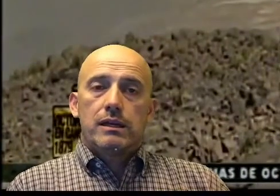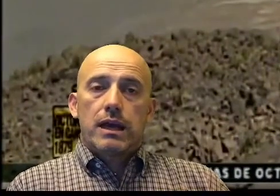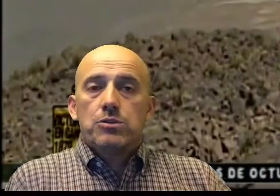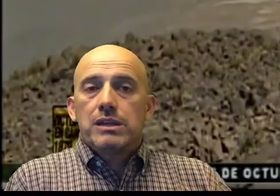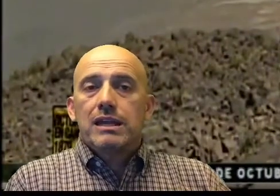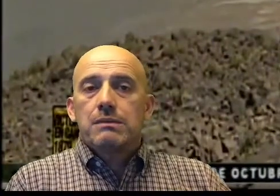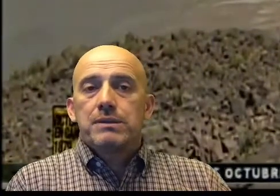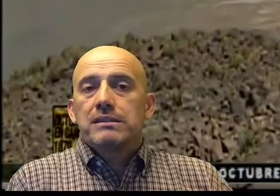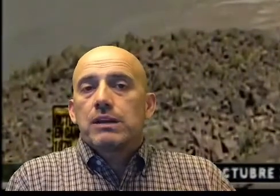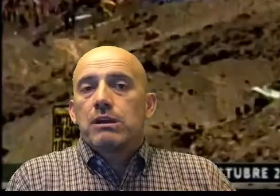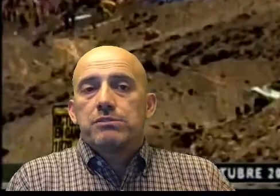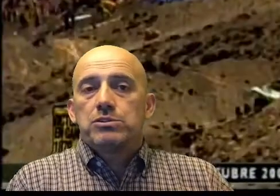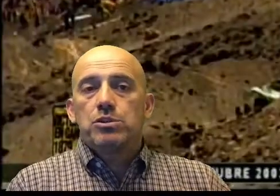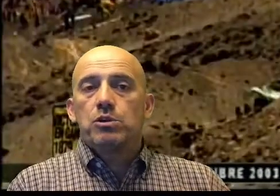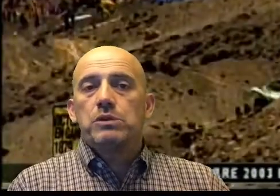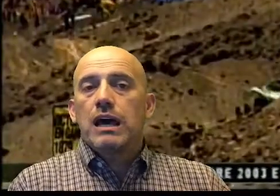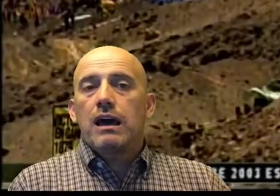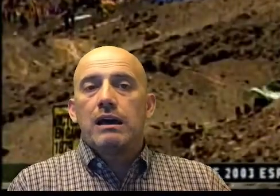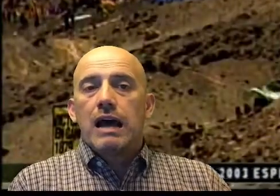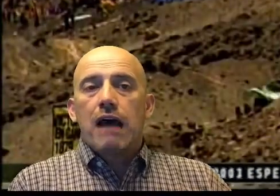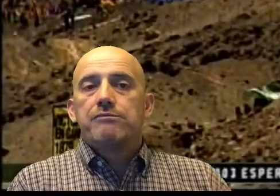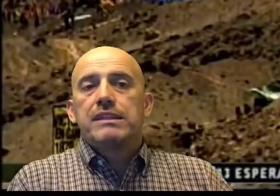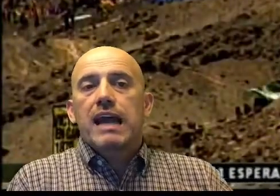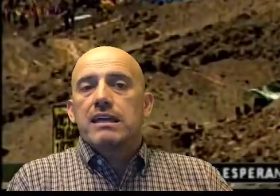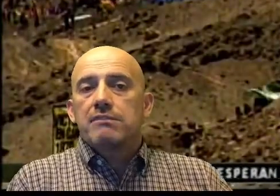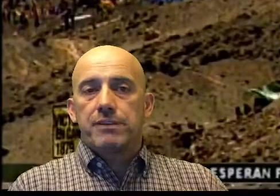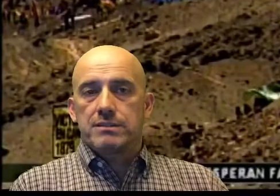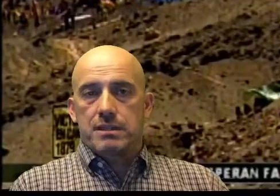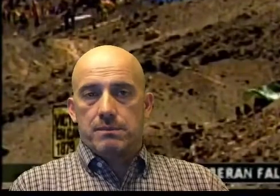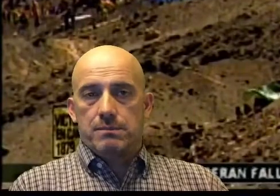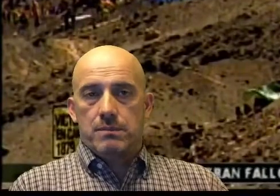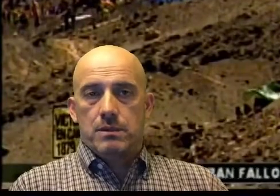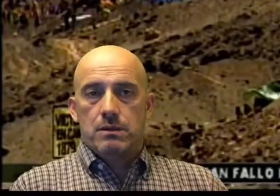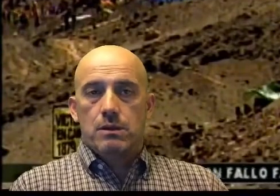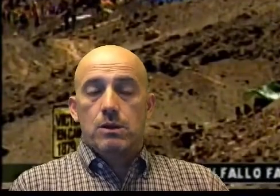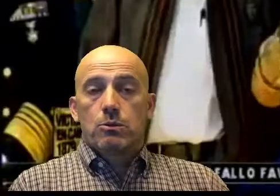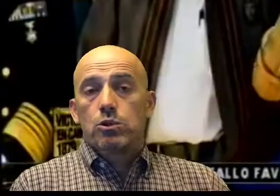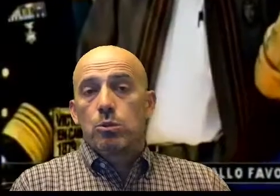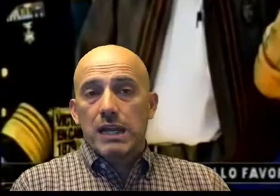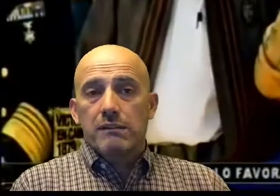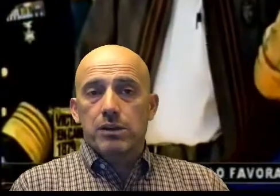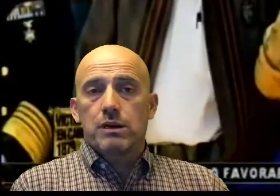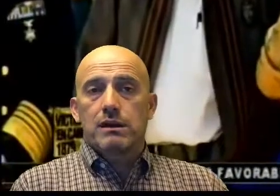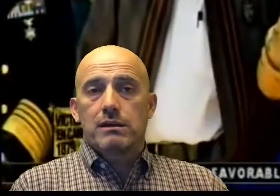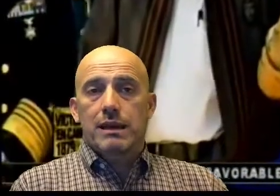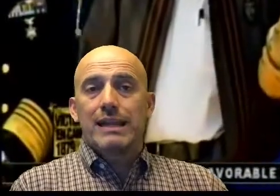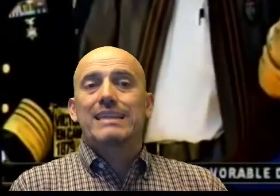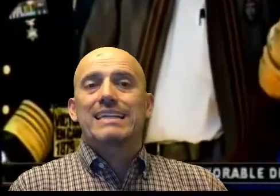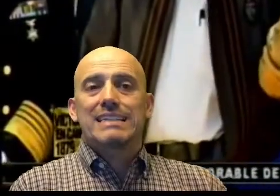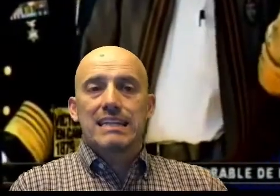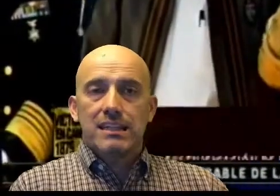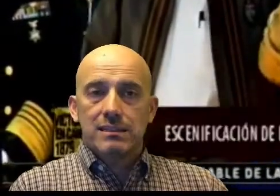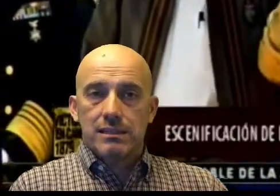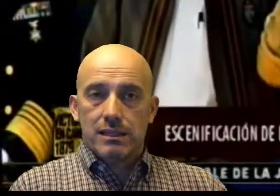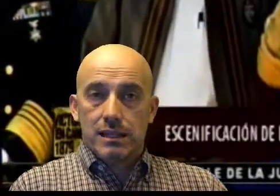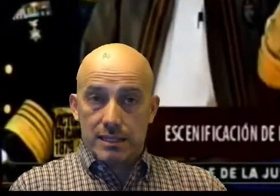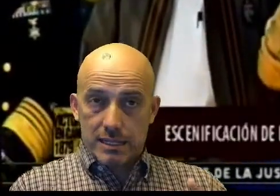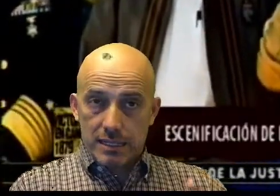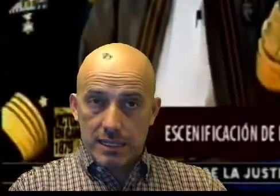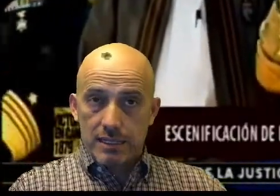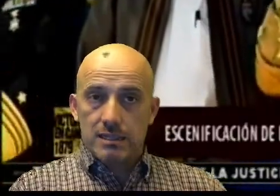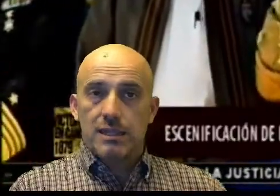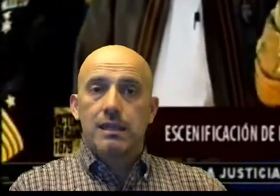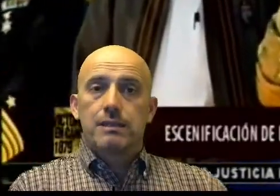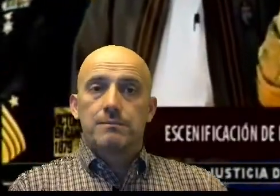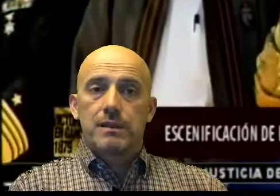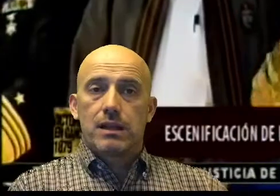ellos tienen que inventar una fricción nada abnegada defensa cuando muera barba el terrateniente el